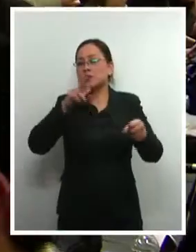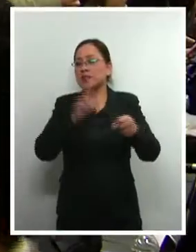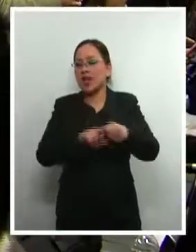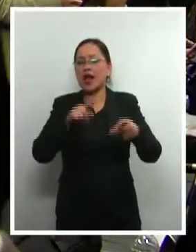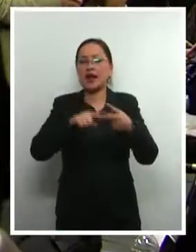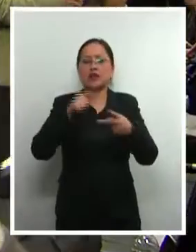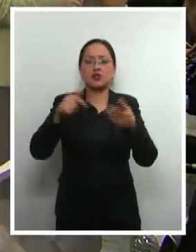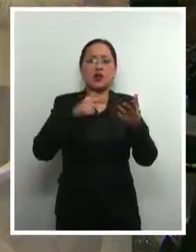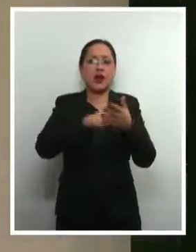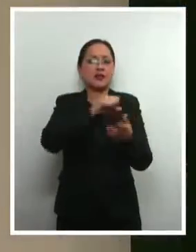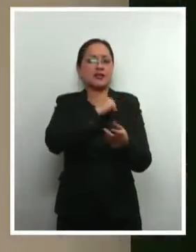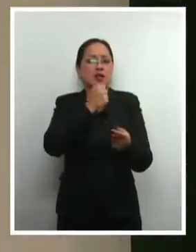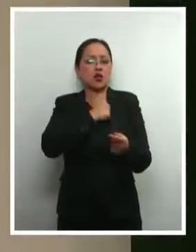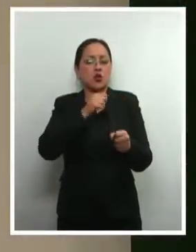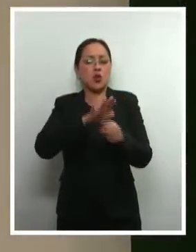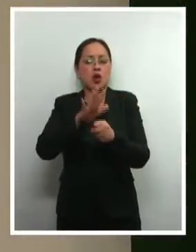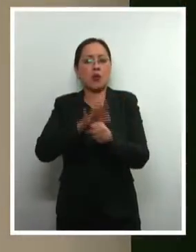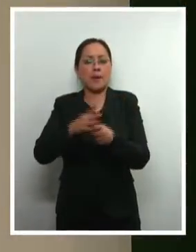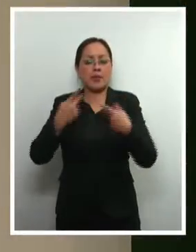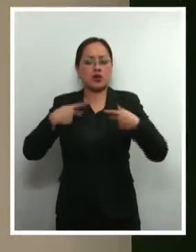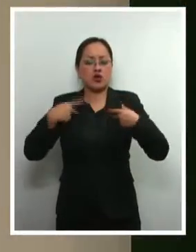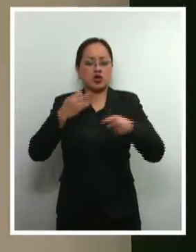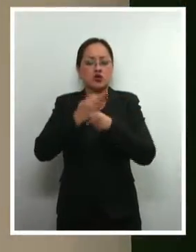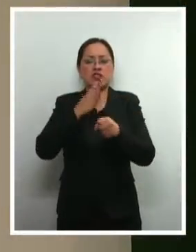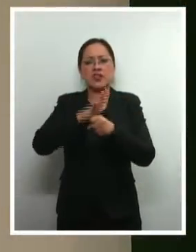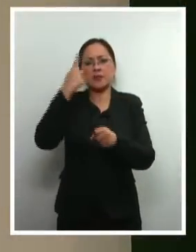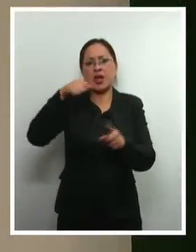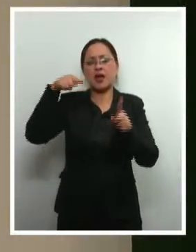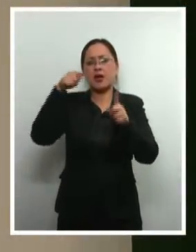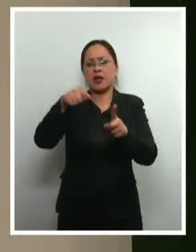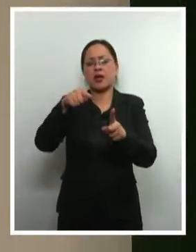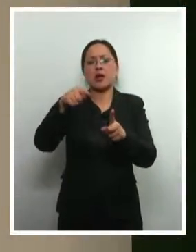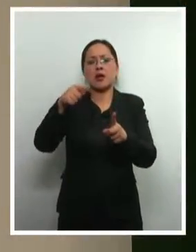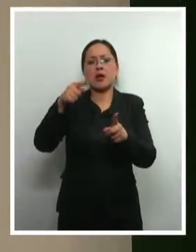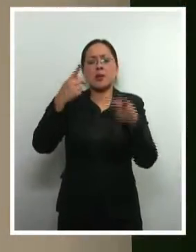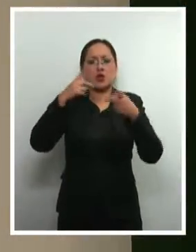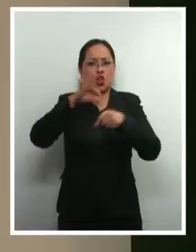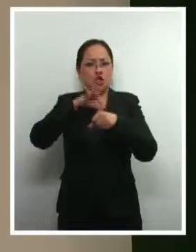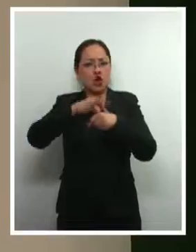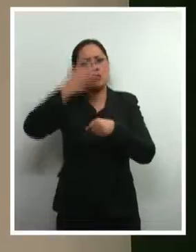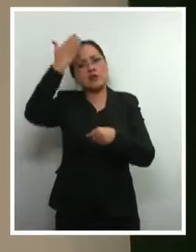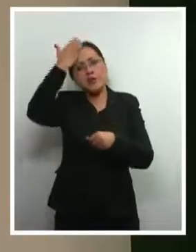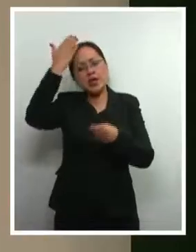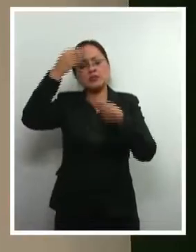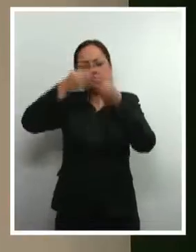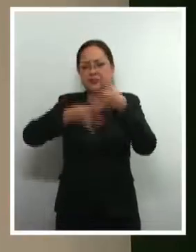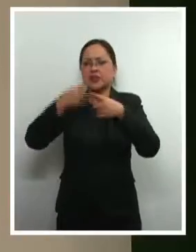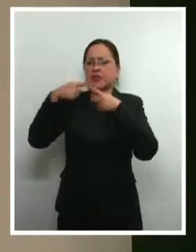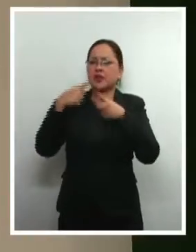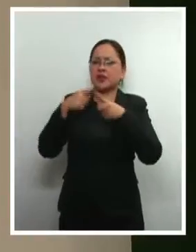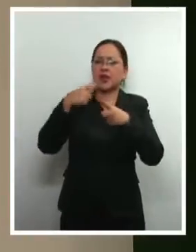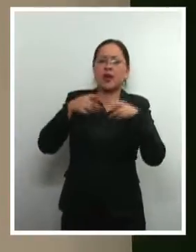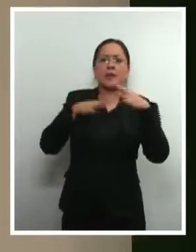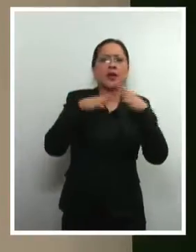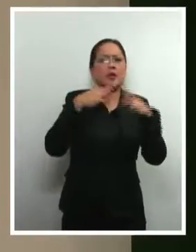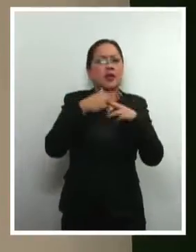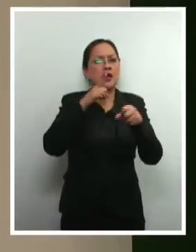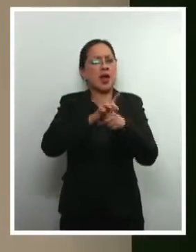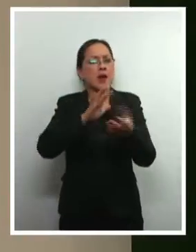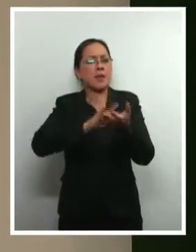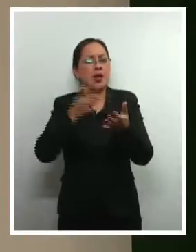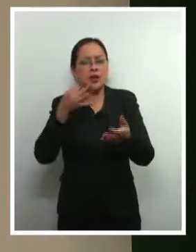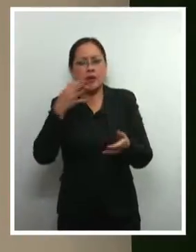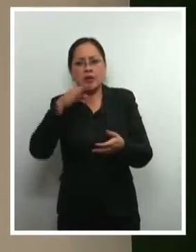la suficiencia de personal y profesionales de la salud capacitados, equipamiento, insumos y